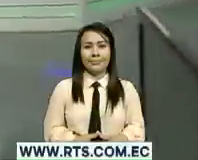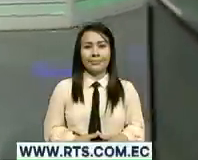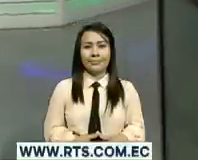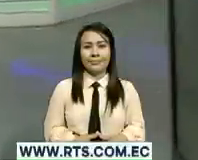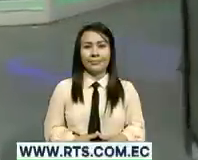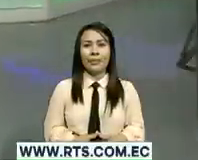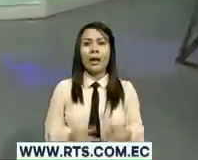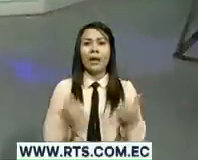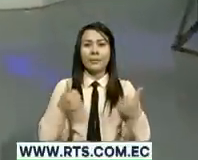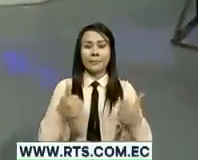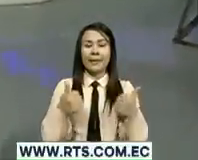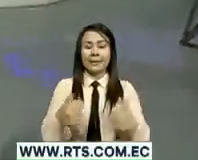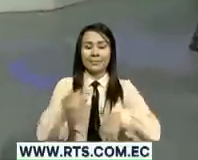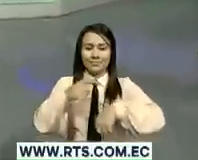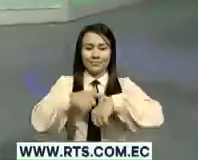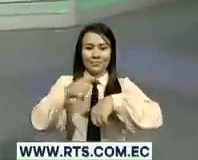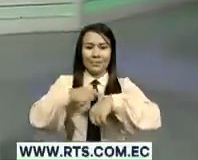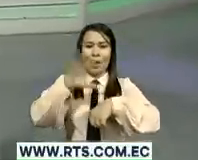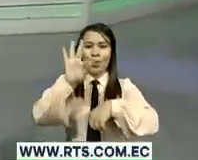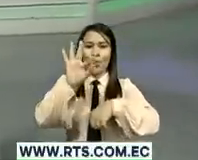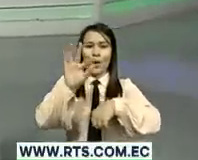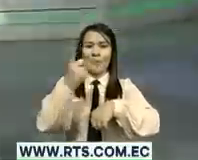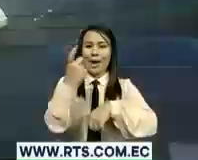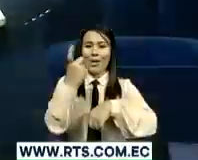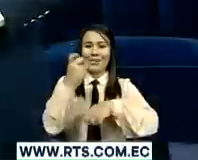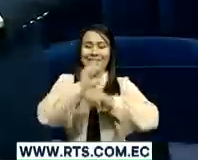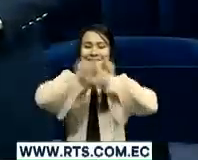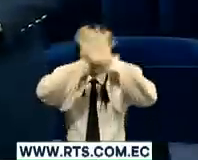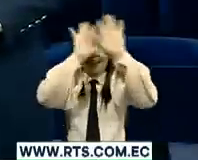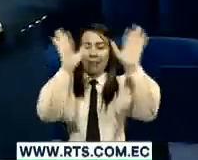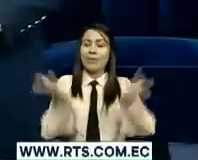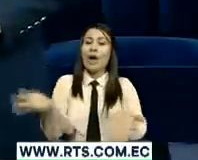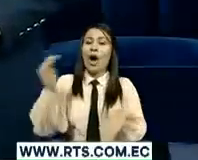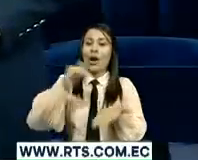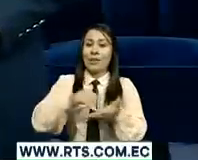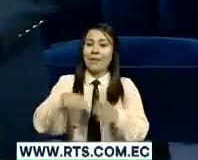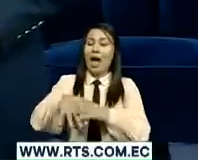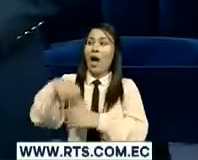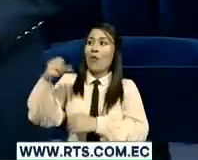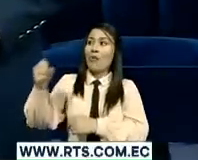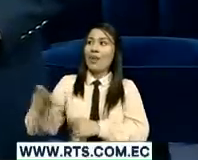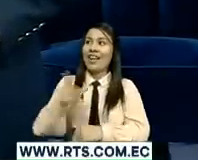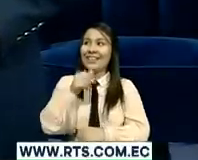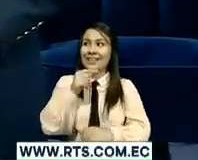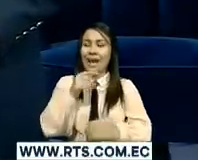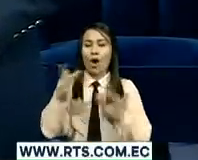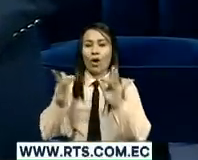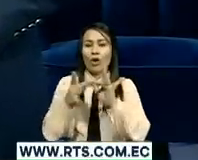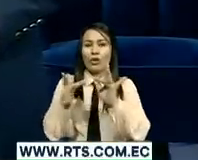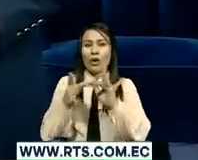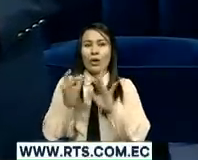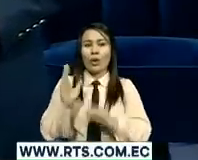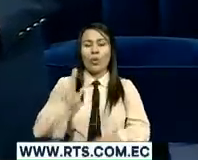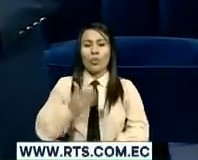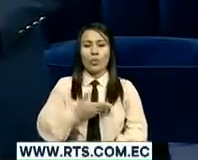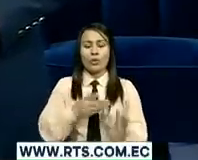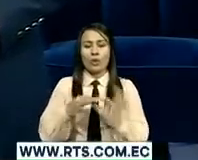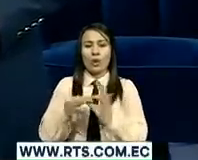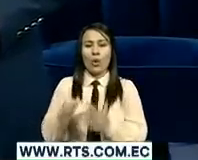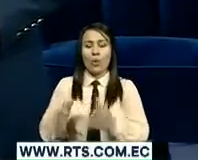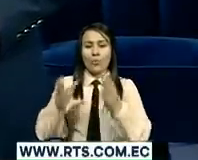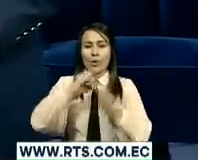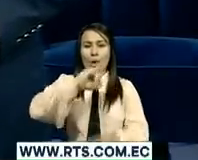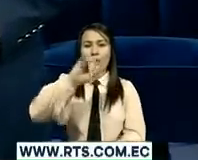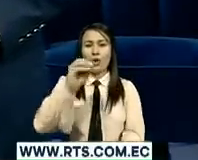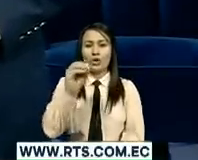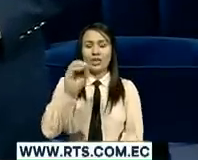Muy bien, 9 y 11 de la mañana y otra vez vamos a salir de estudios para contactarnos con nuestro compañero José